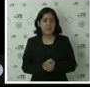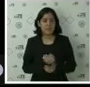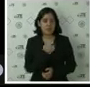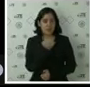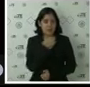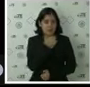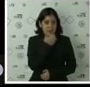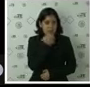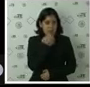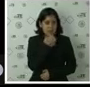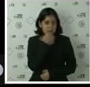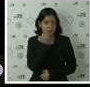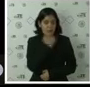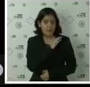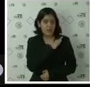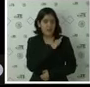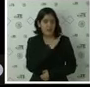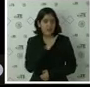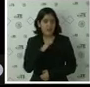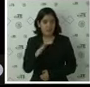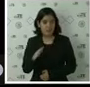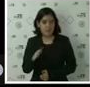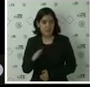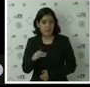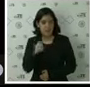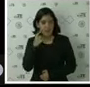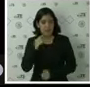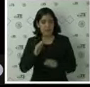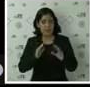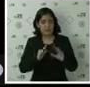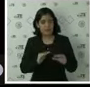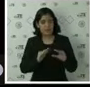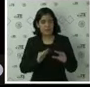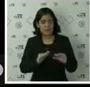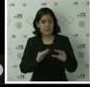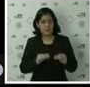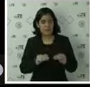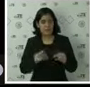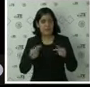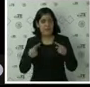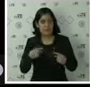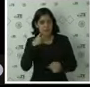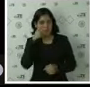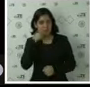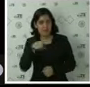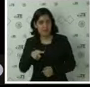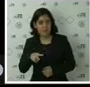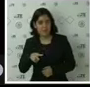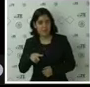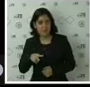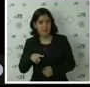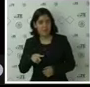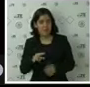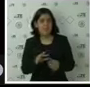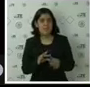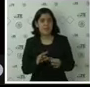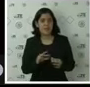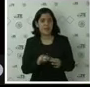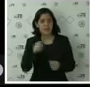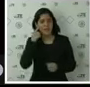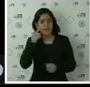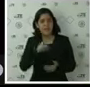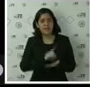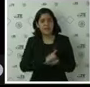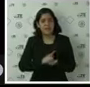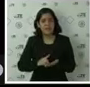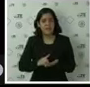y la educación en ciudadanía hasta el espacio privado de la casa, pero brindando garantías para ejercicio de derechos